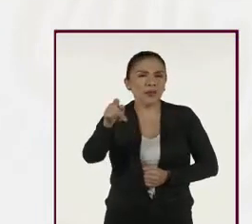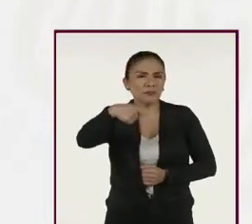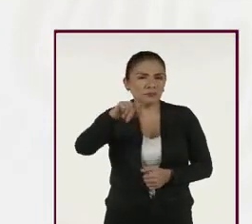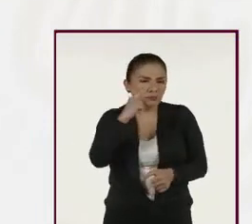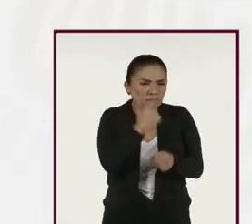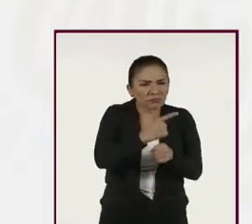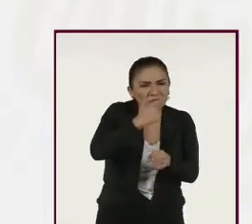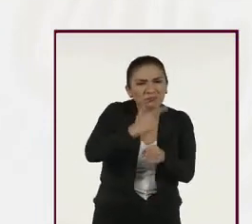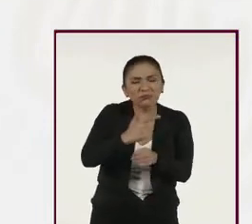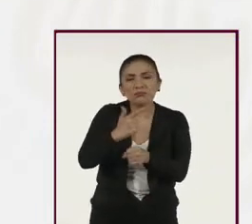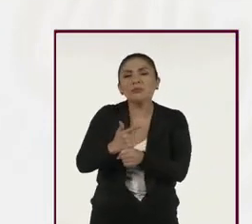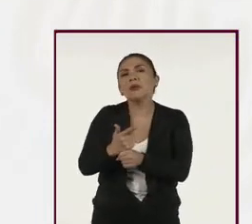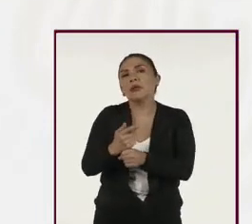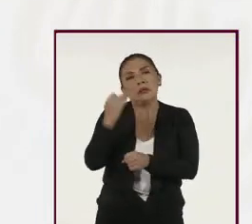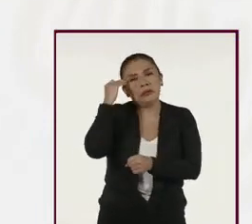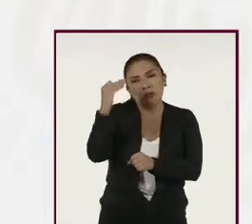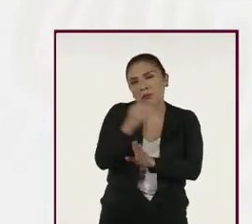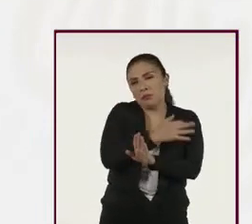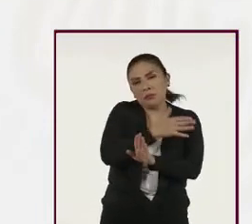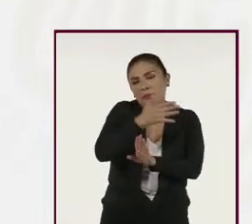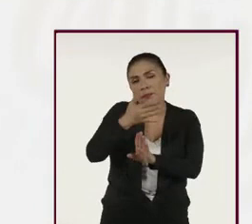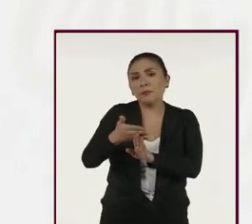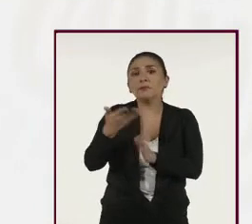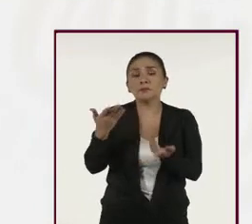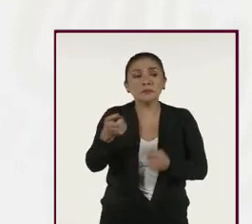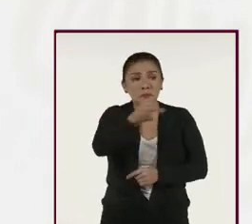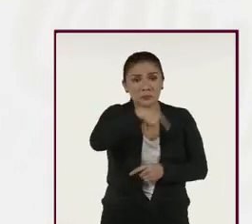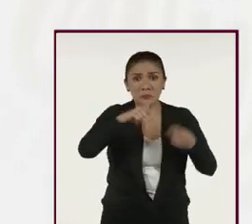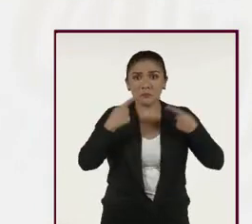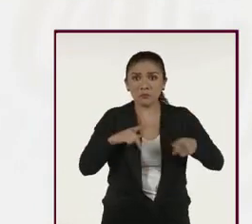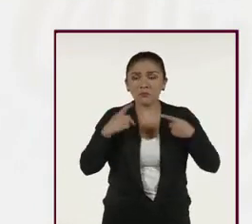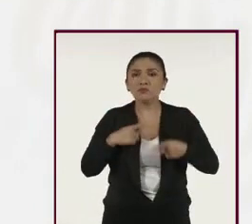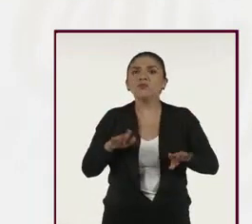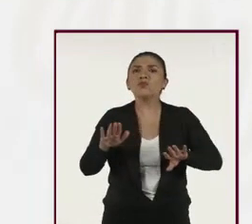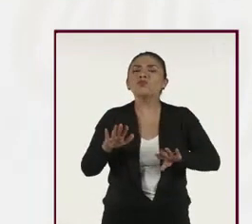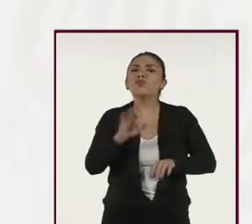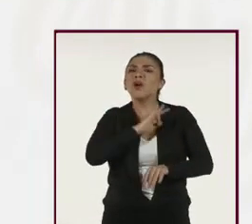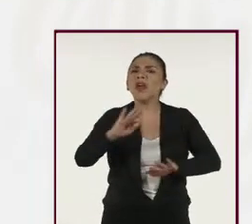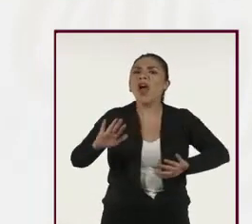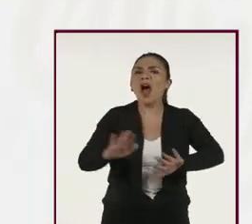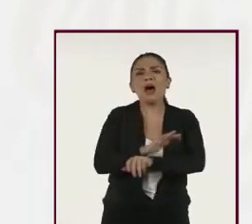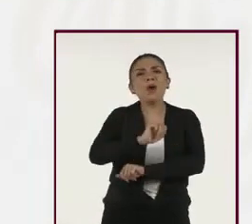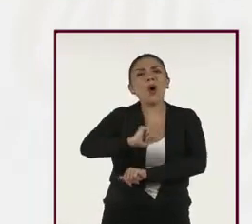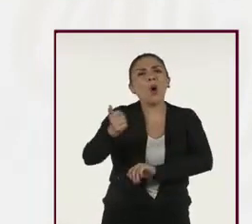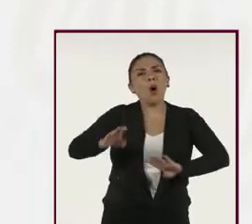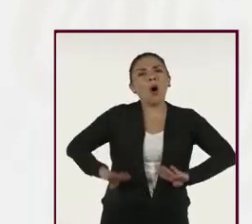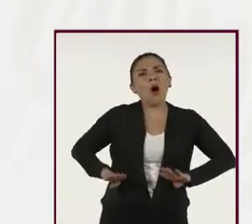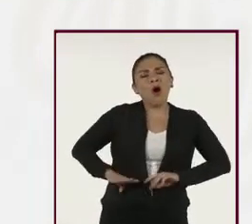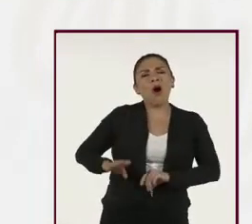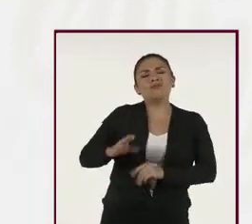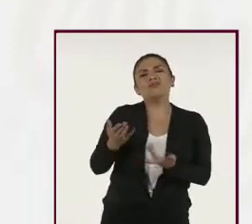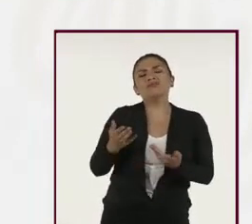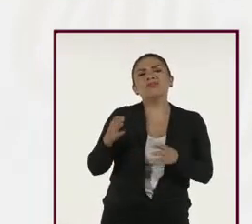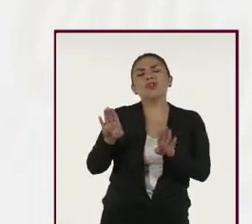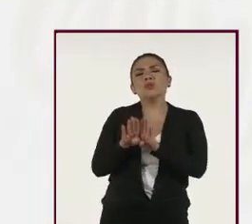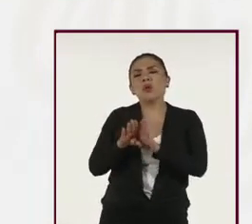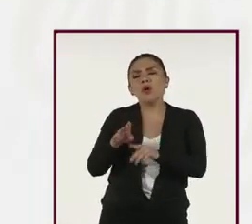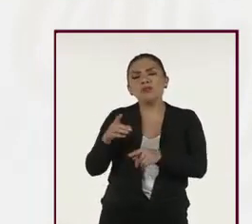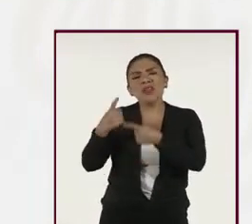identificar a lo largo del tiempo que pueden irse alternando con otras conductas alimentarias de riesgo. De hecho, se